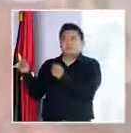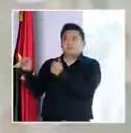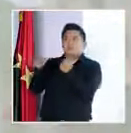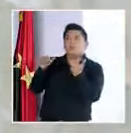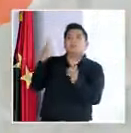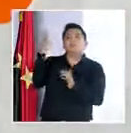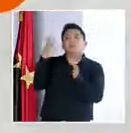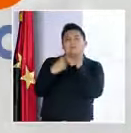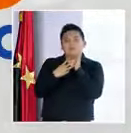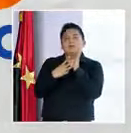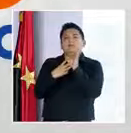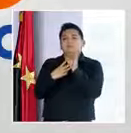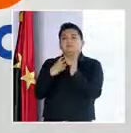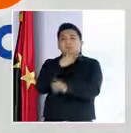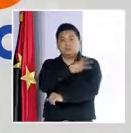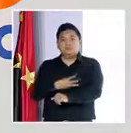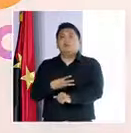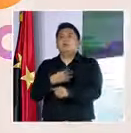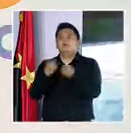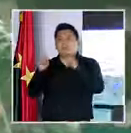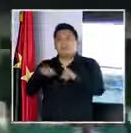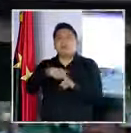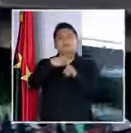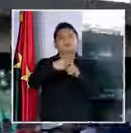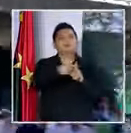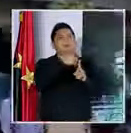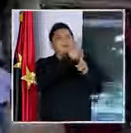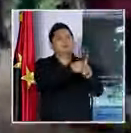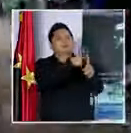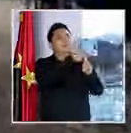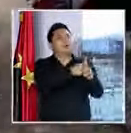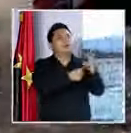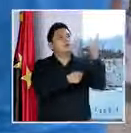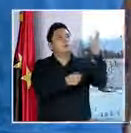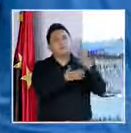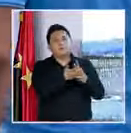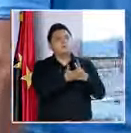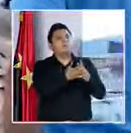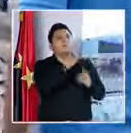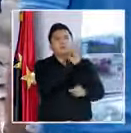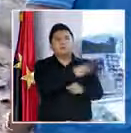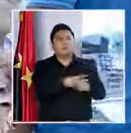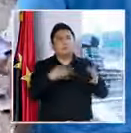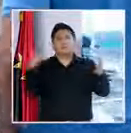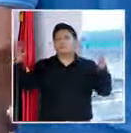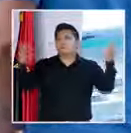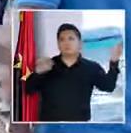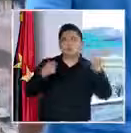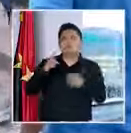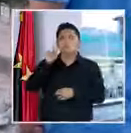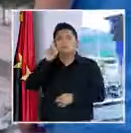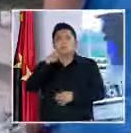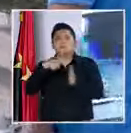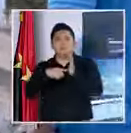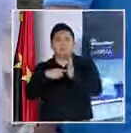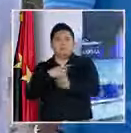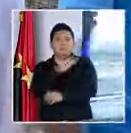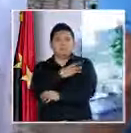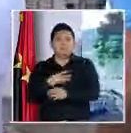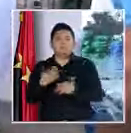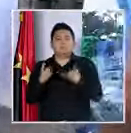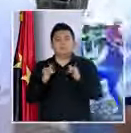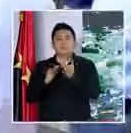aportó 3.000 millones de pesos y gestionó otros 3.000 ante el Invías. Actualmente se adelantan las bases y